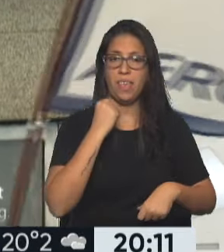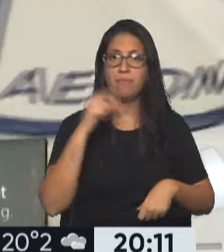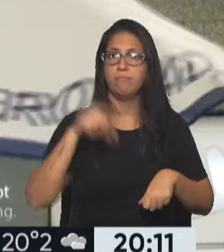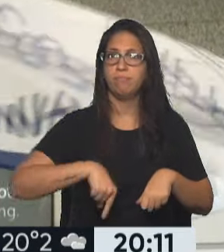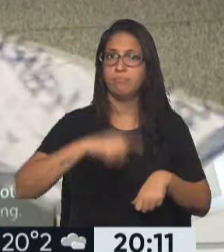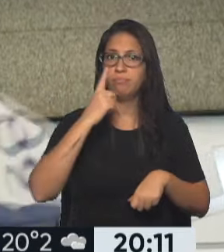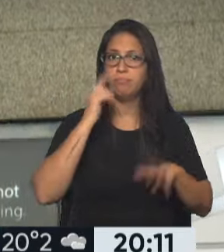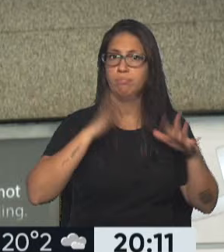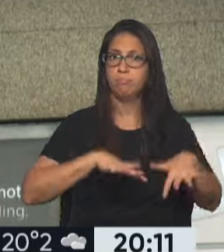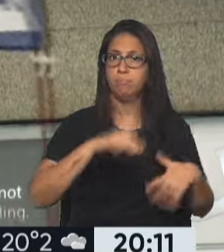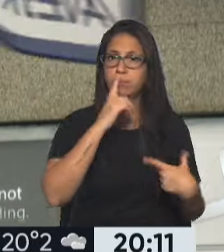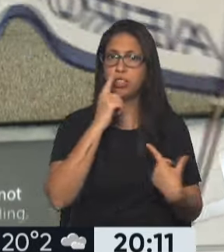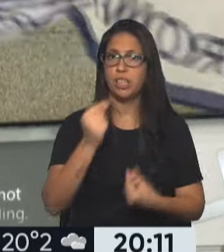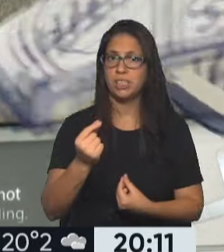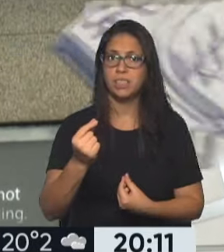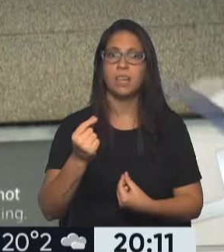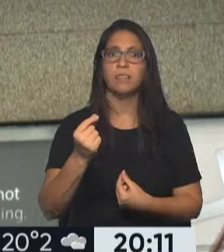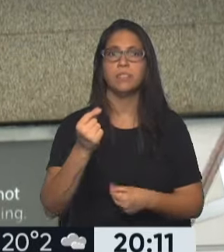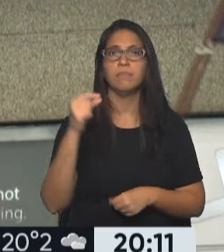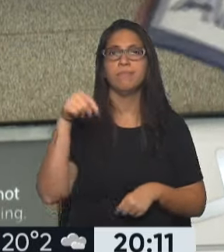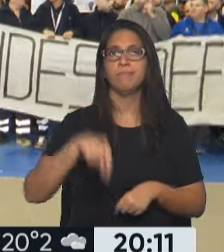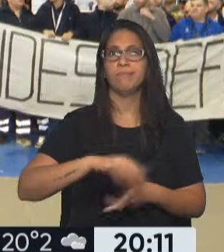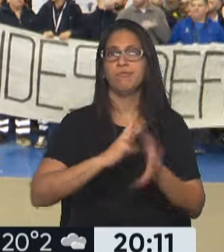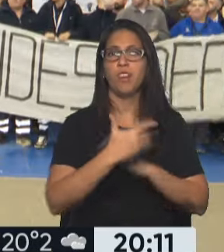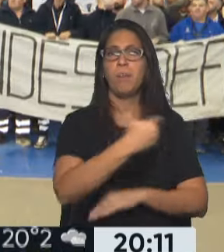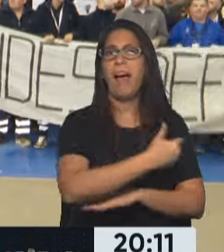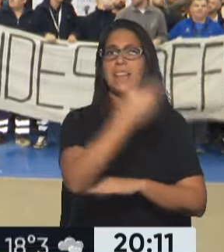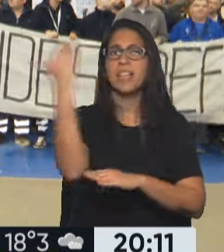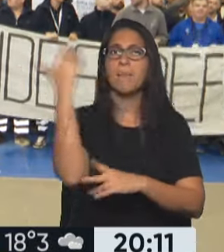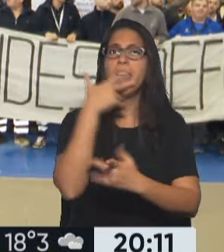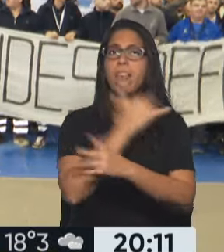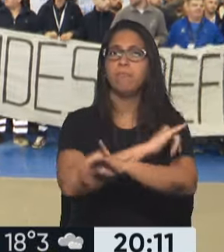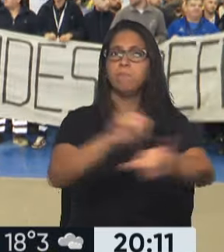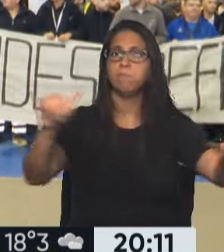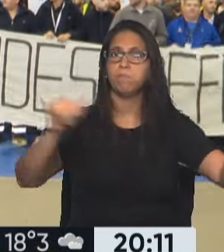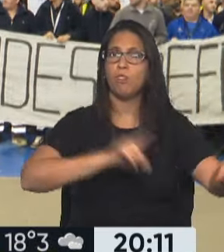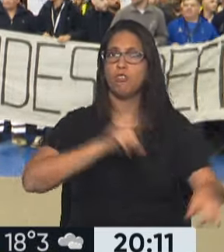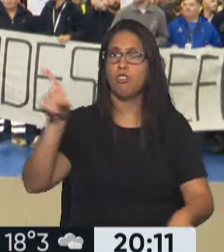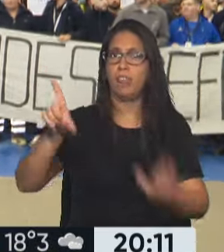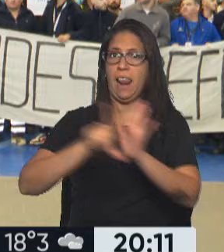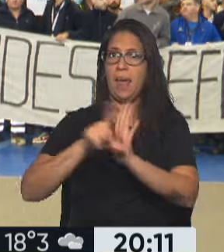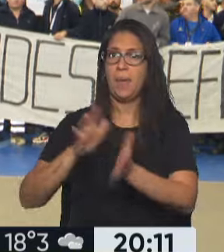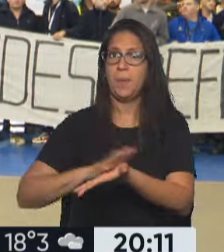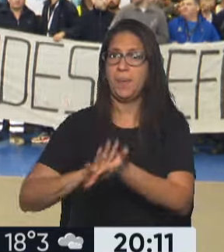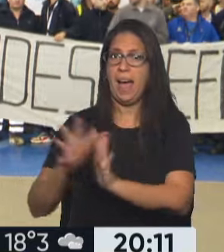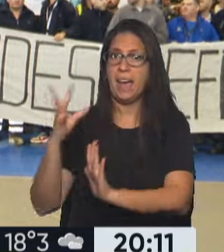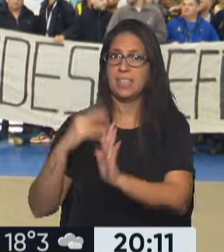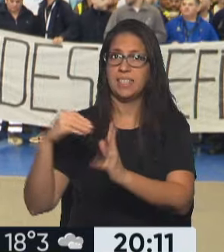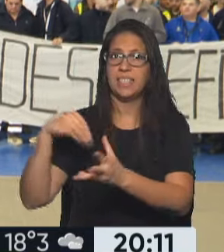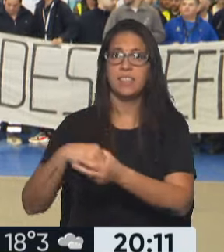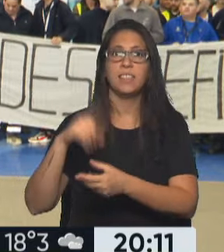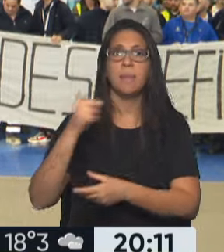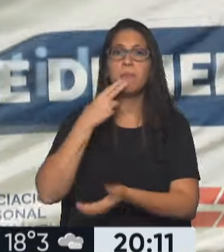gremios de transporte se realizaron justamente con las asambleas informativas en rechazo a la ley bases y la reversión de la quita